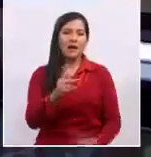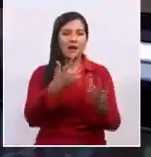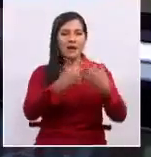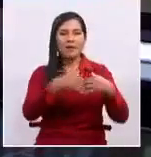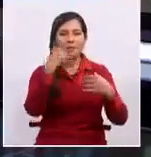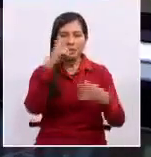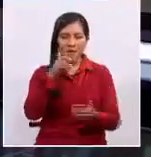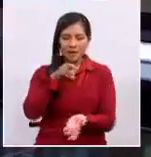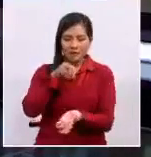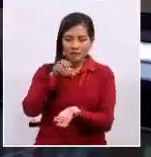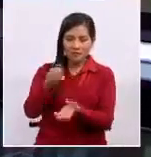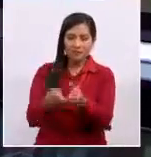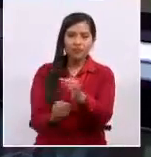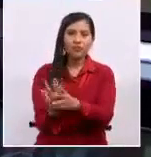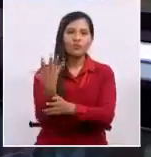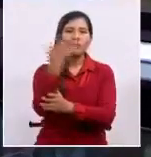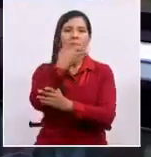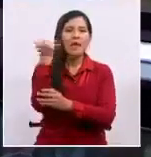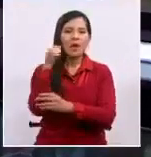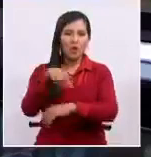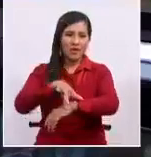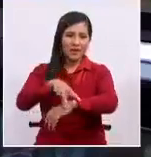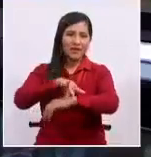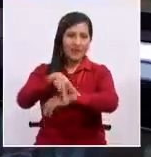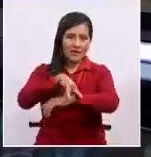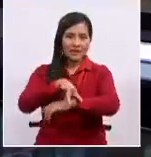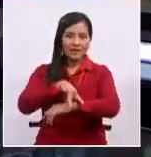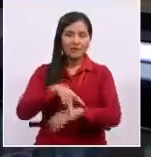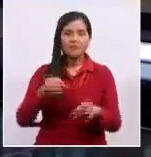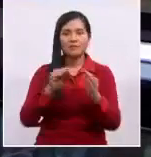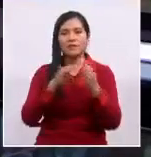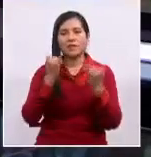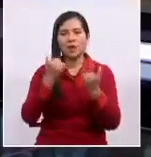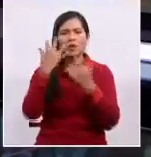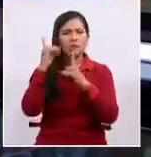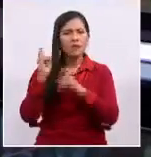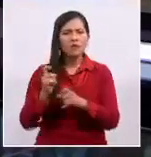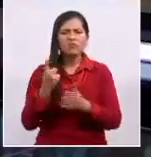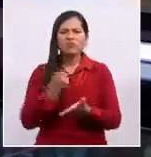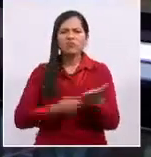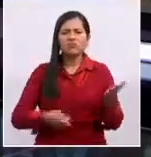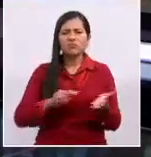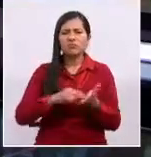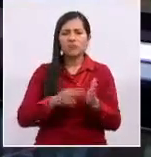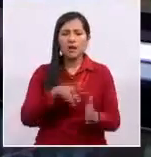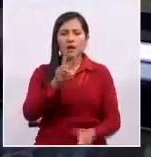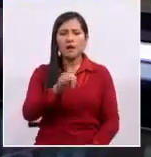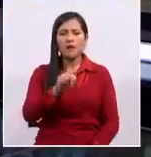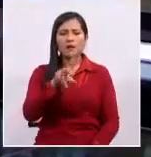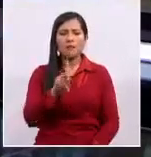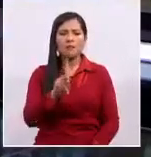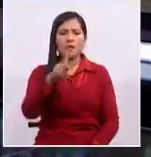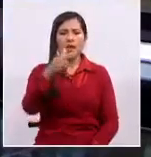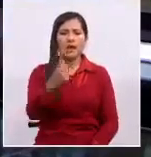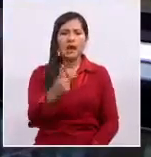a generar una importante cantidad de empleos. A ver, vamos a conocer los detalles. ¿Qué es el NPK, por favor,